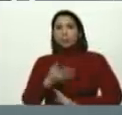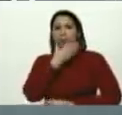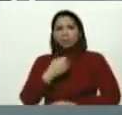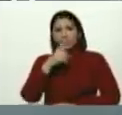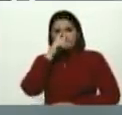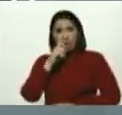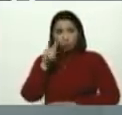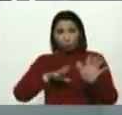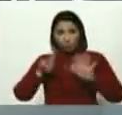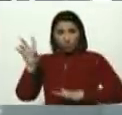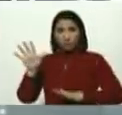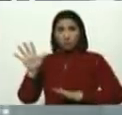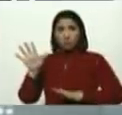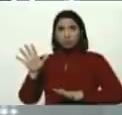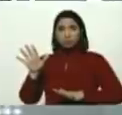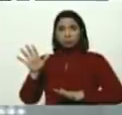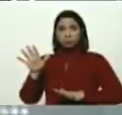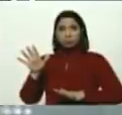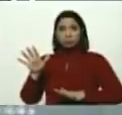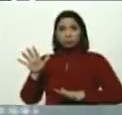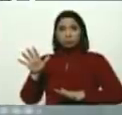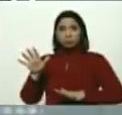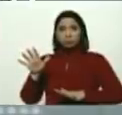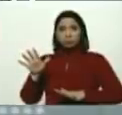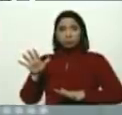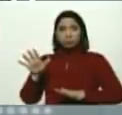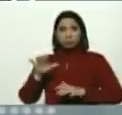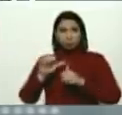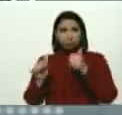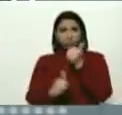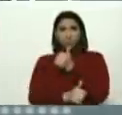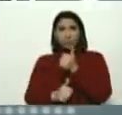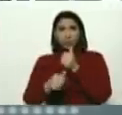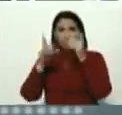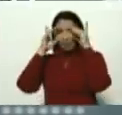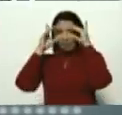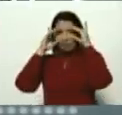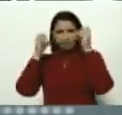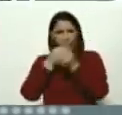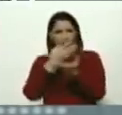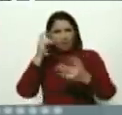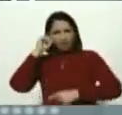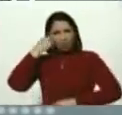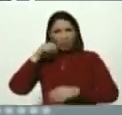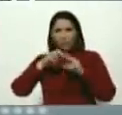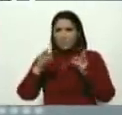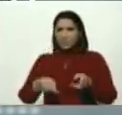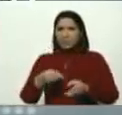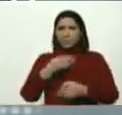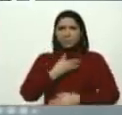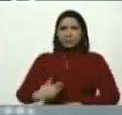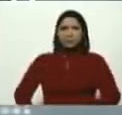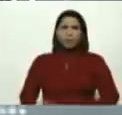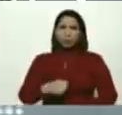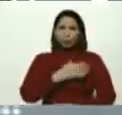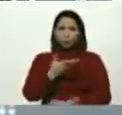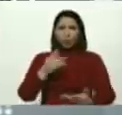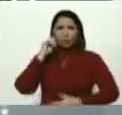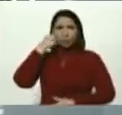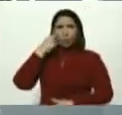año 2015, señora vicepresidenta, ustedes recuerdan, compañeros de la mesa presidencial del